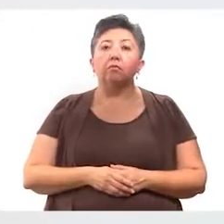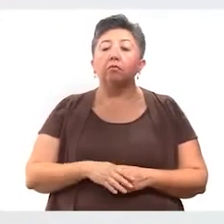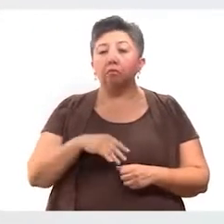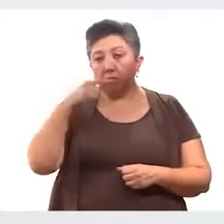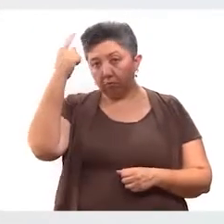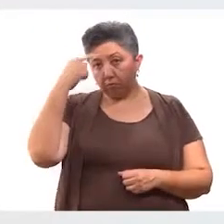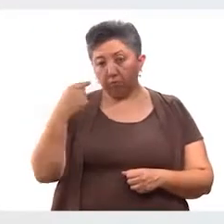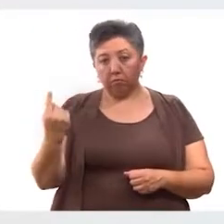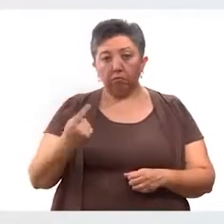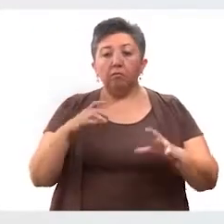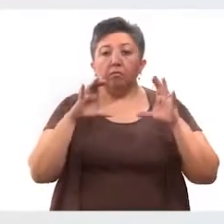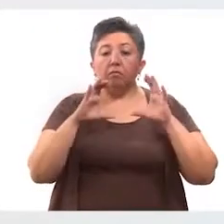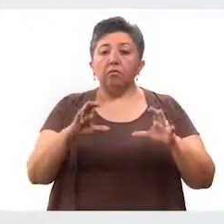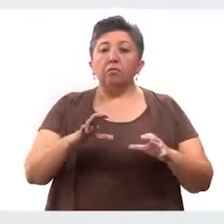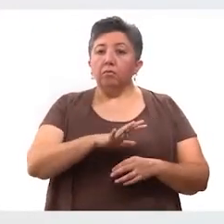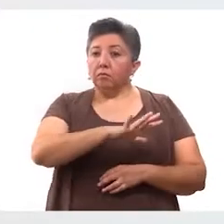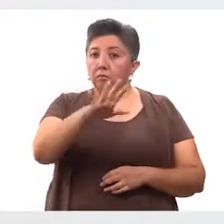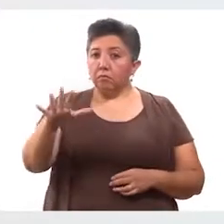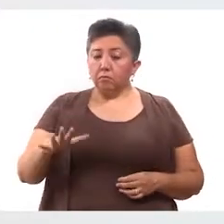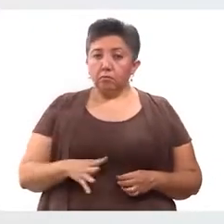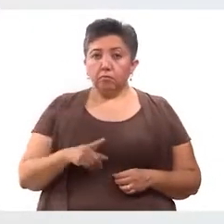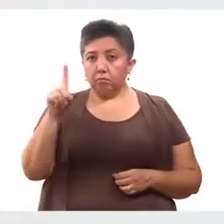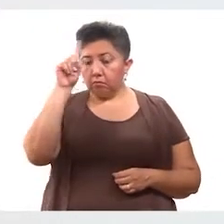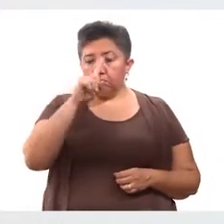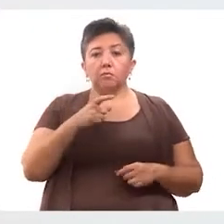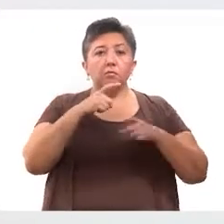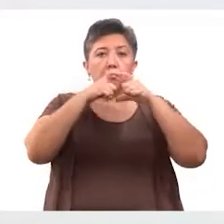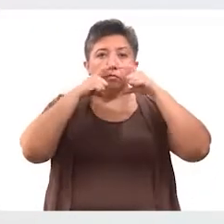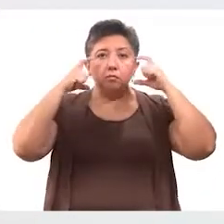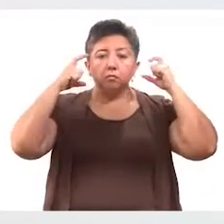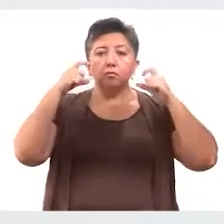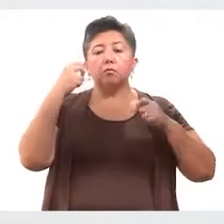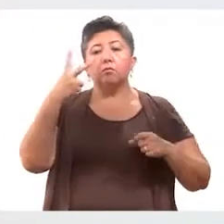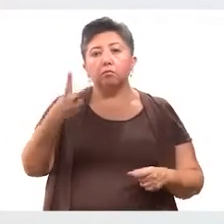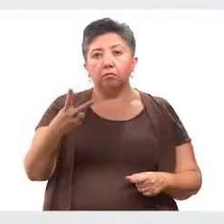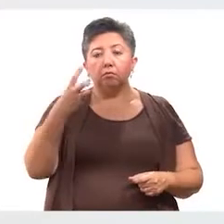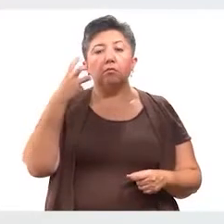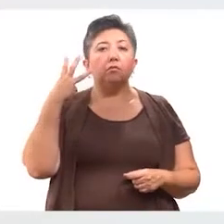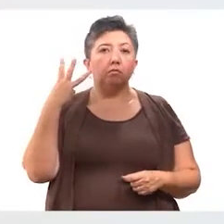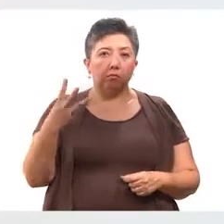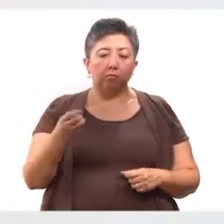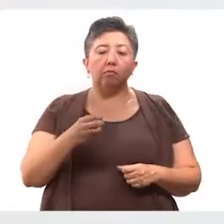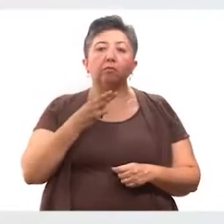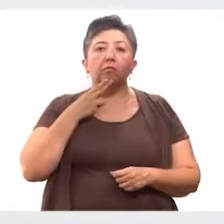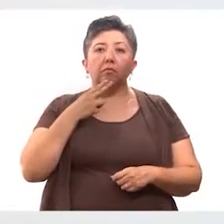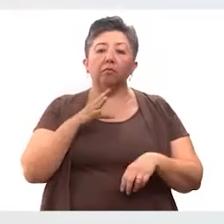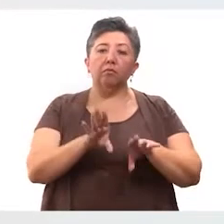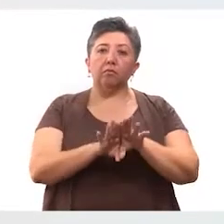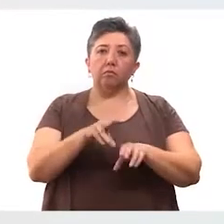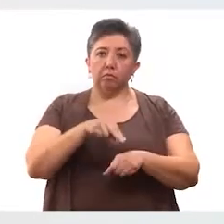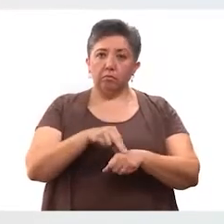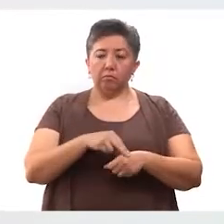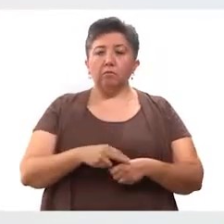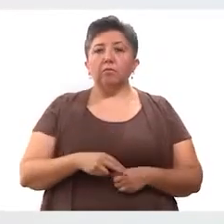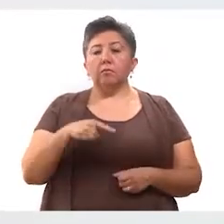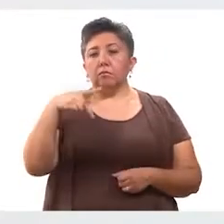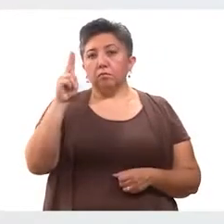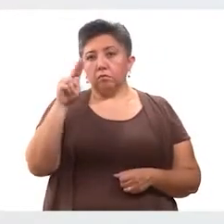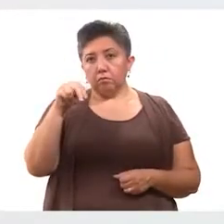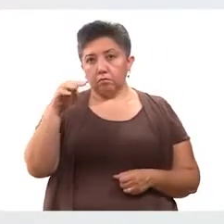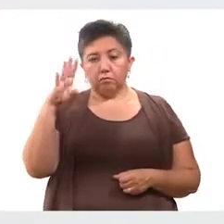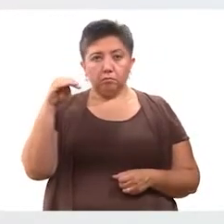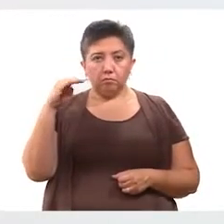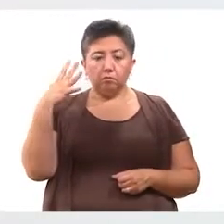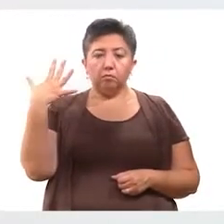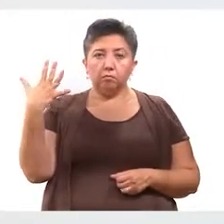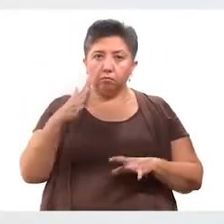lo que, para protegernos entre todos, se sugiere el uso de cubrebocas de 2 capas, tricapa o de uso grado médico como es el